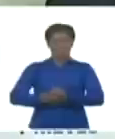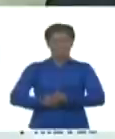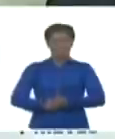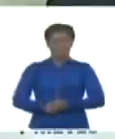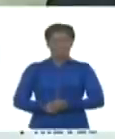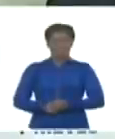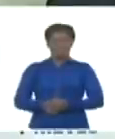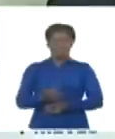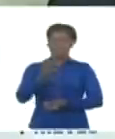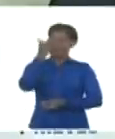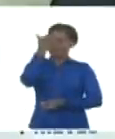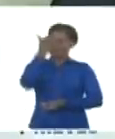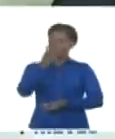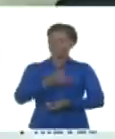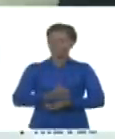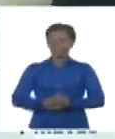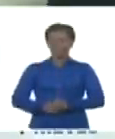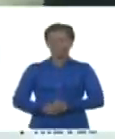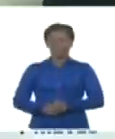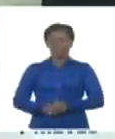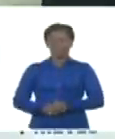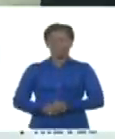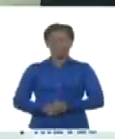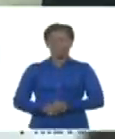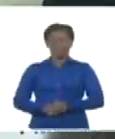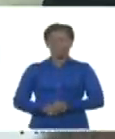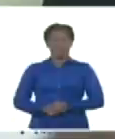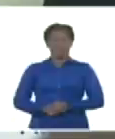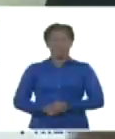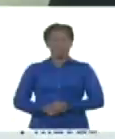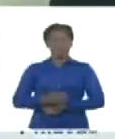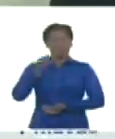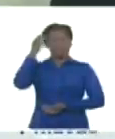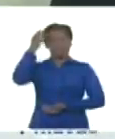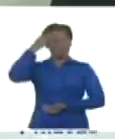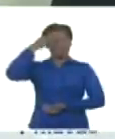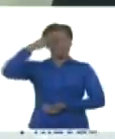Estamos agradecidos al gobierno de la República de Cuba